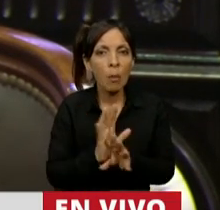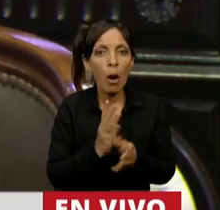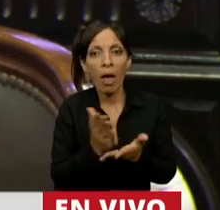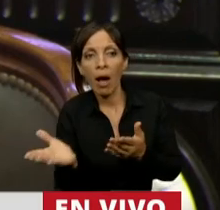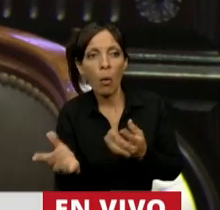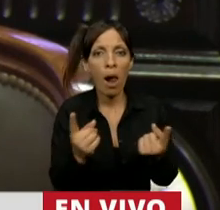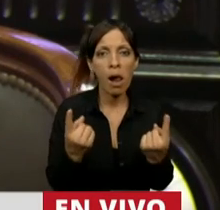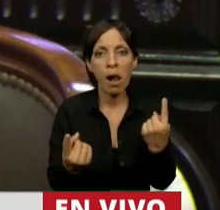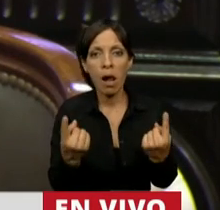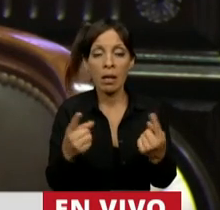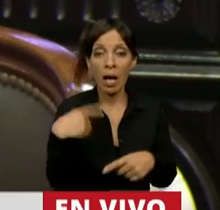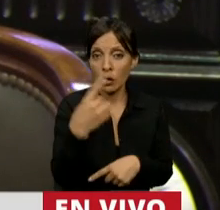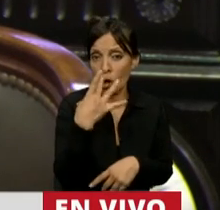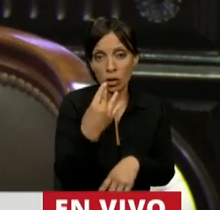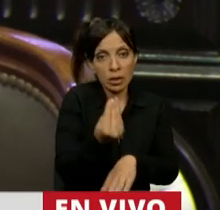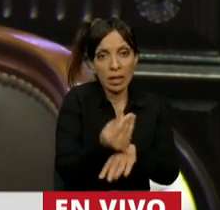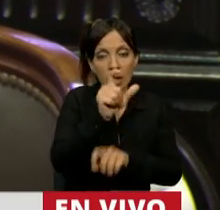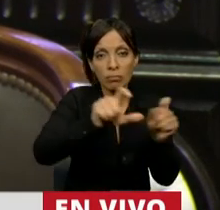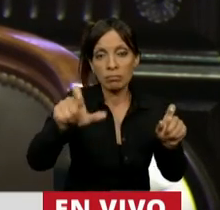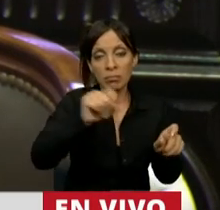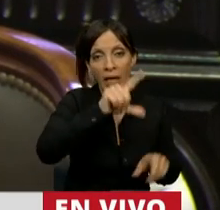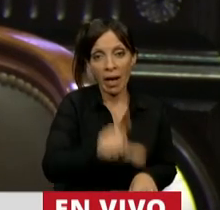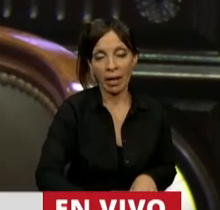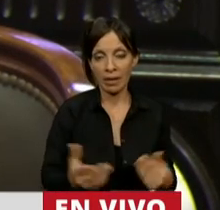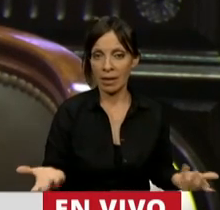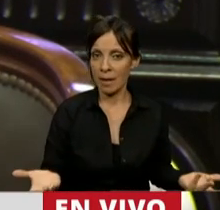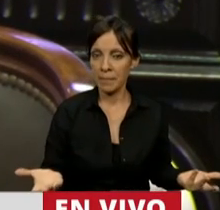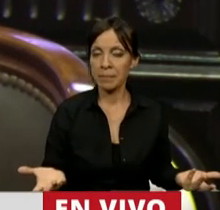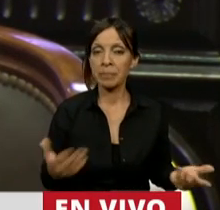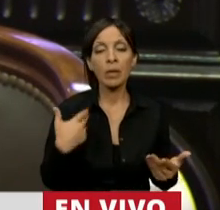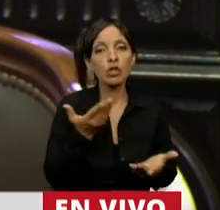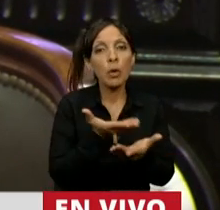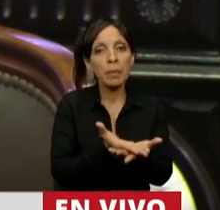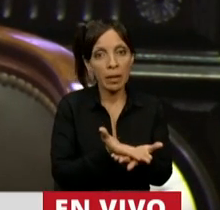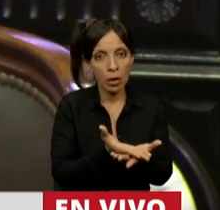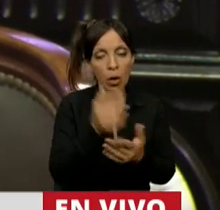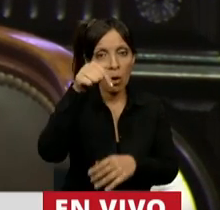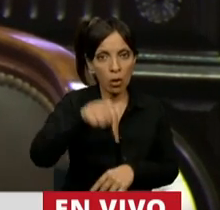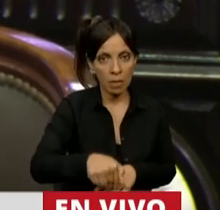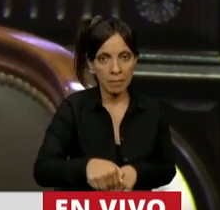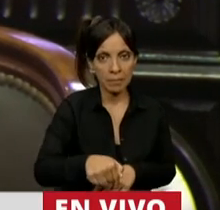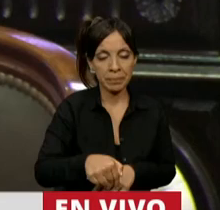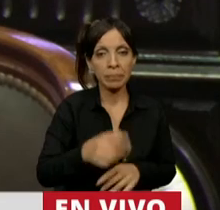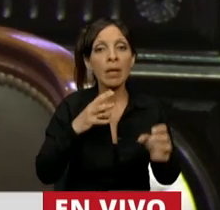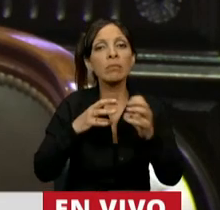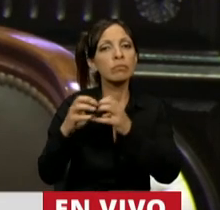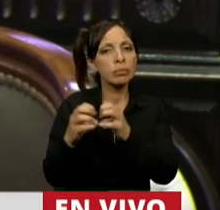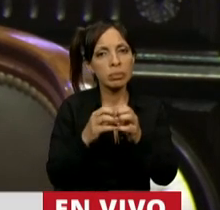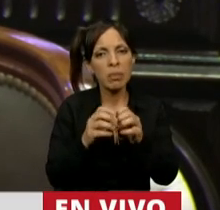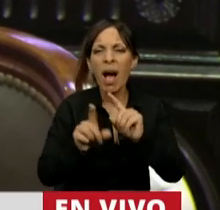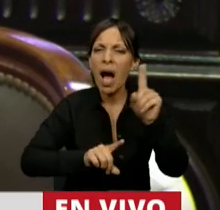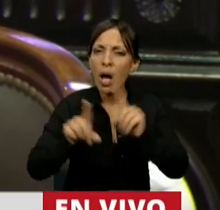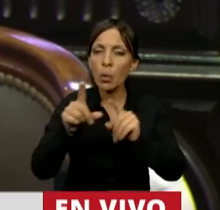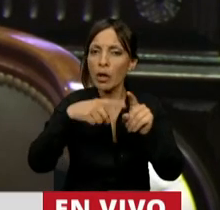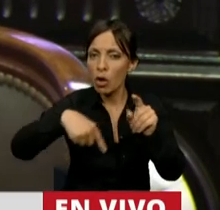otro, y a todos nos votaron los ciudadanos y ciudadanas de este país. Por eso les pido que hoy tratemos en alguno de los